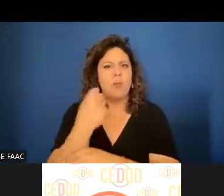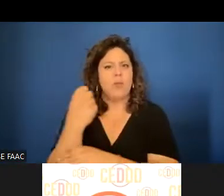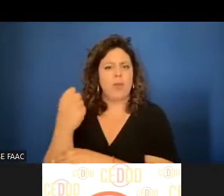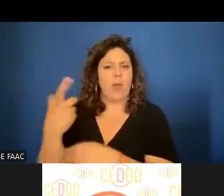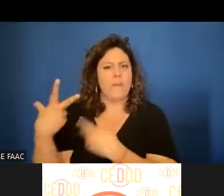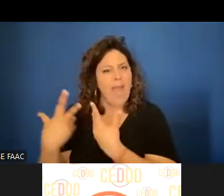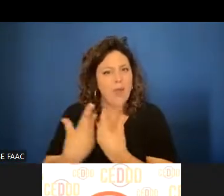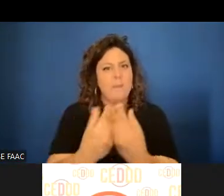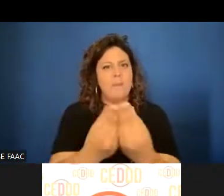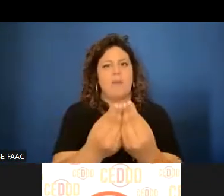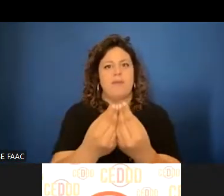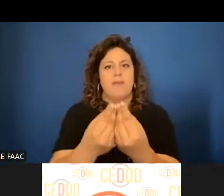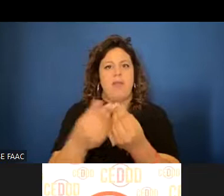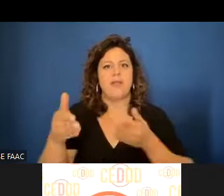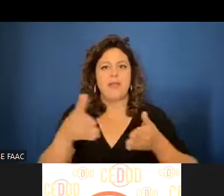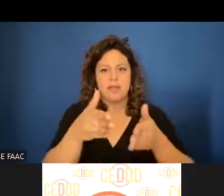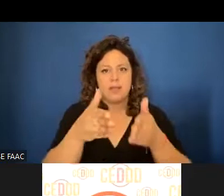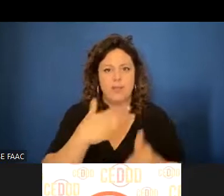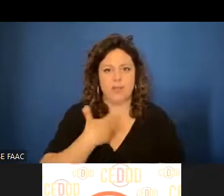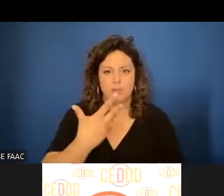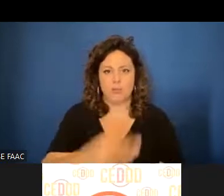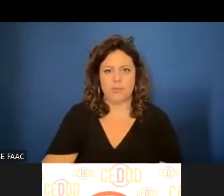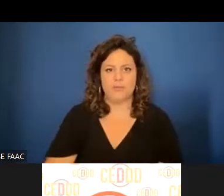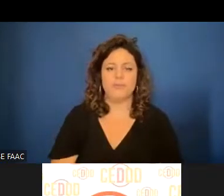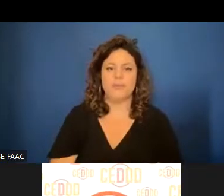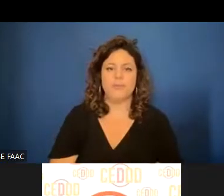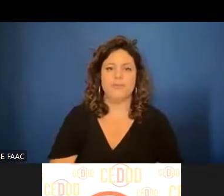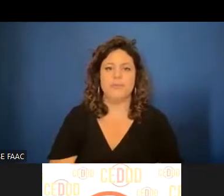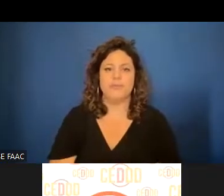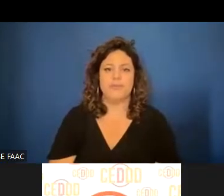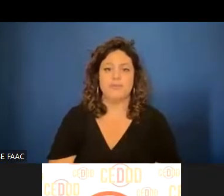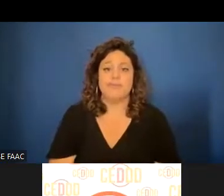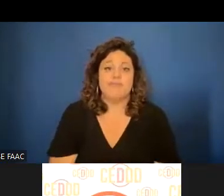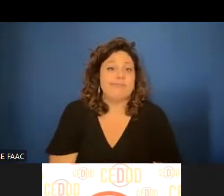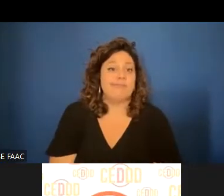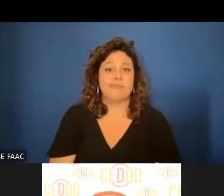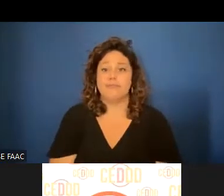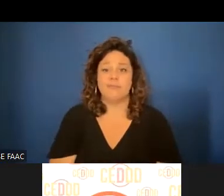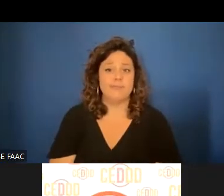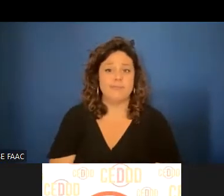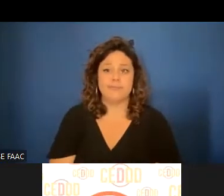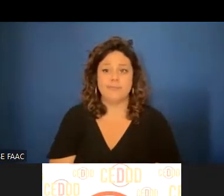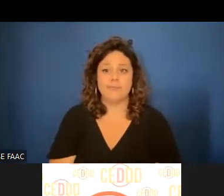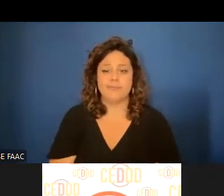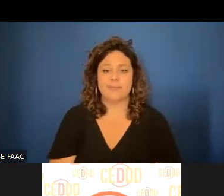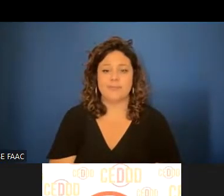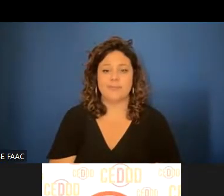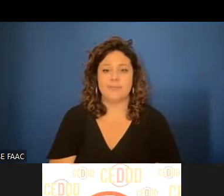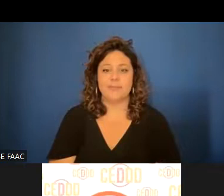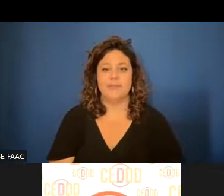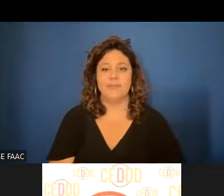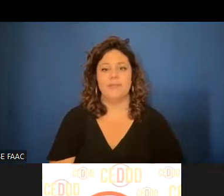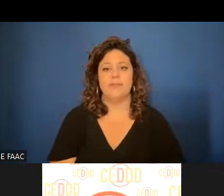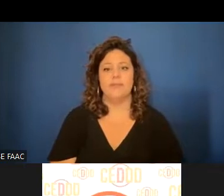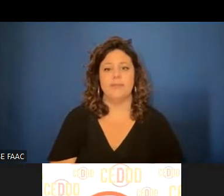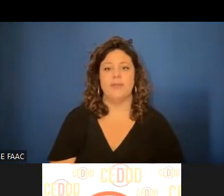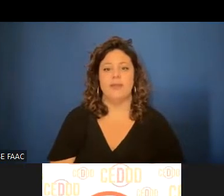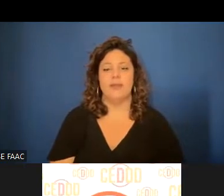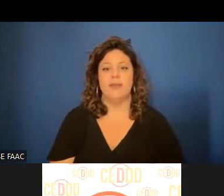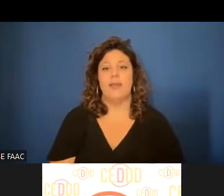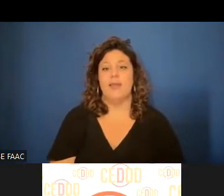que haya legislativas en esta materia, pero no ha tenido ningún tipo de repercusión. Por